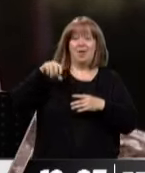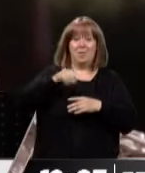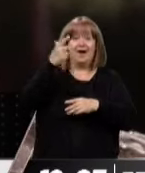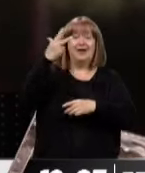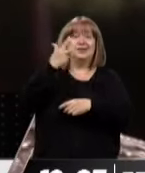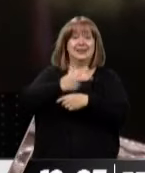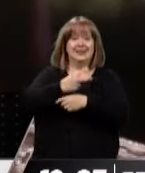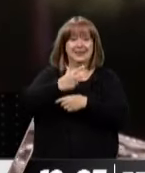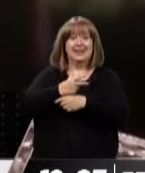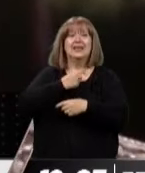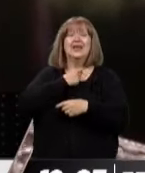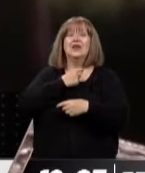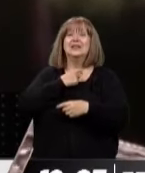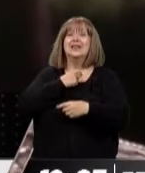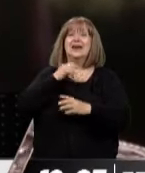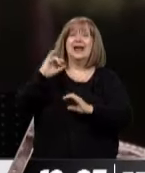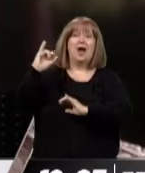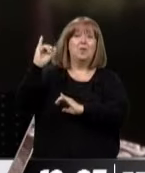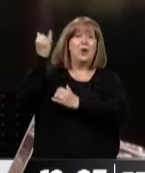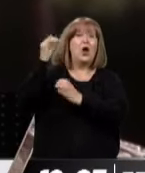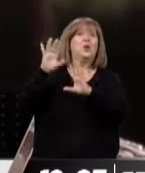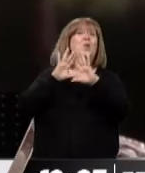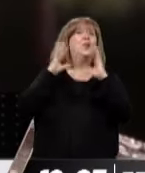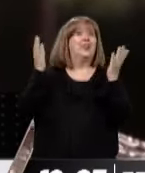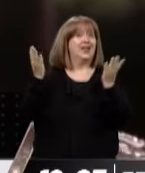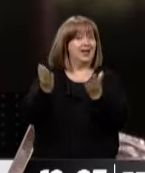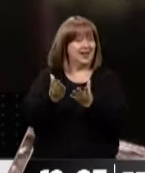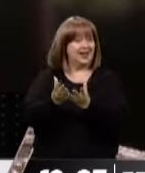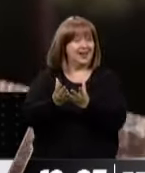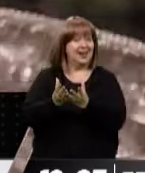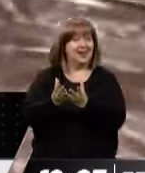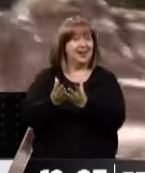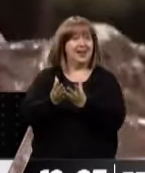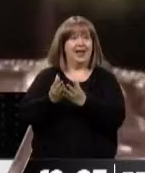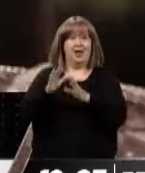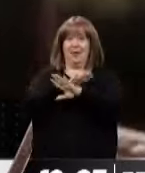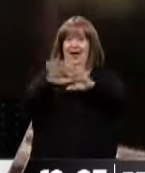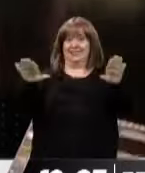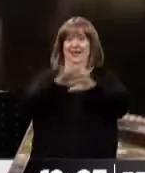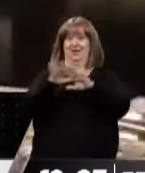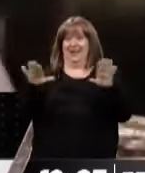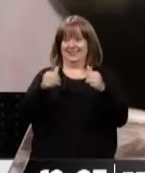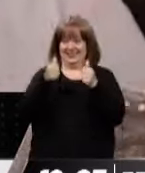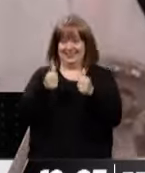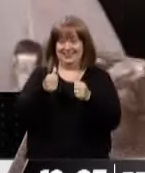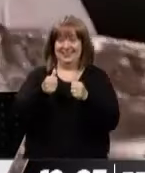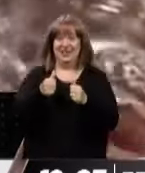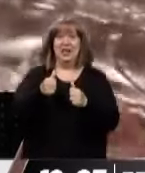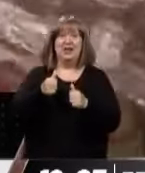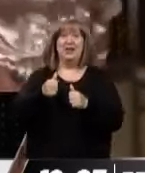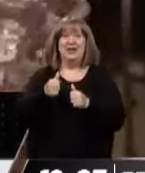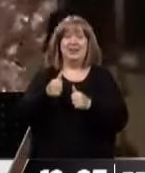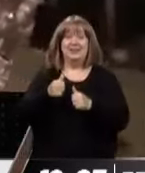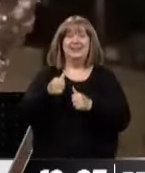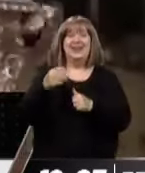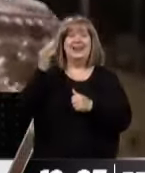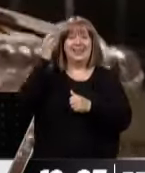tercera. Quiero ser campeón mundial. Ok, basta. Y al